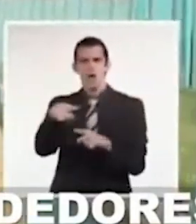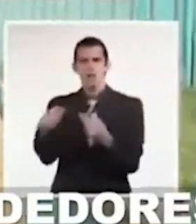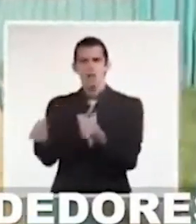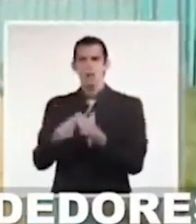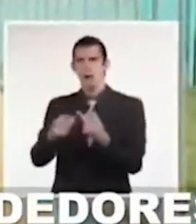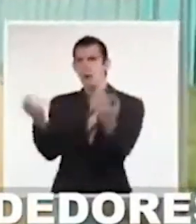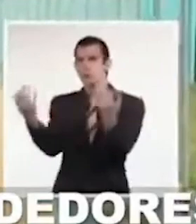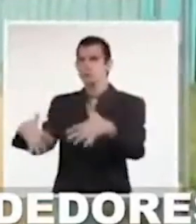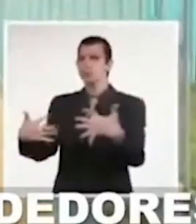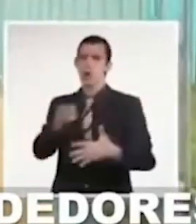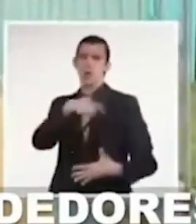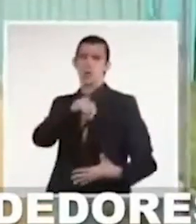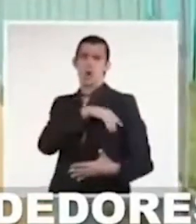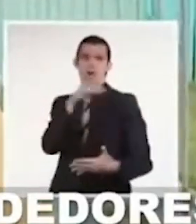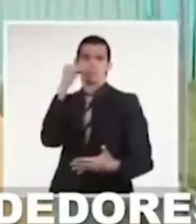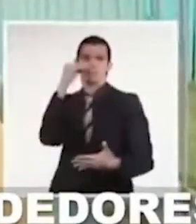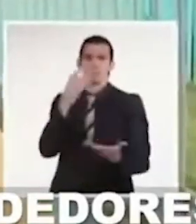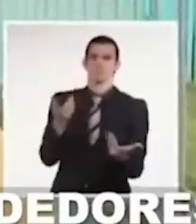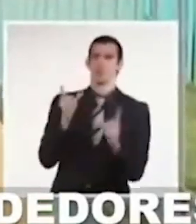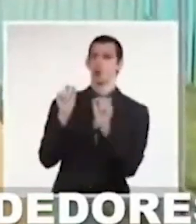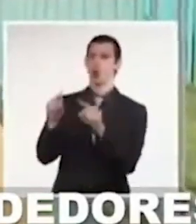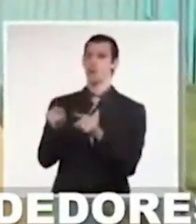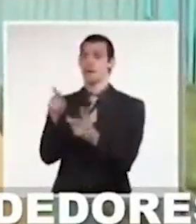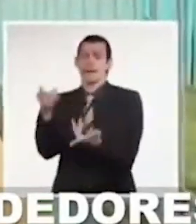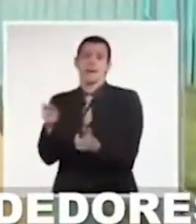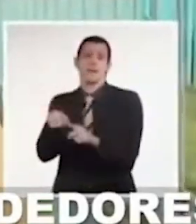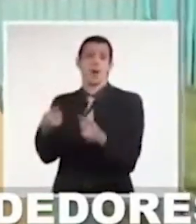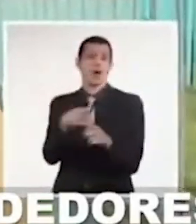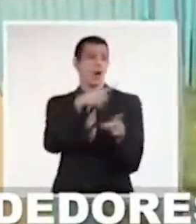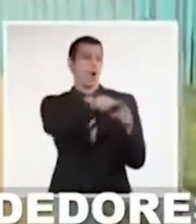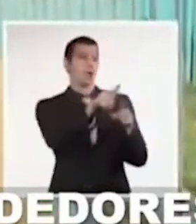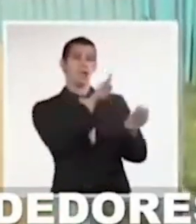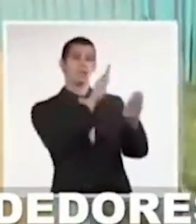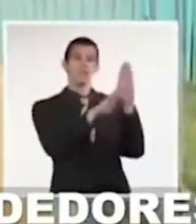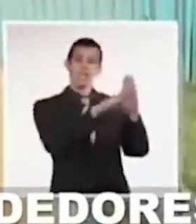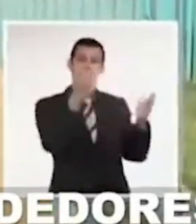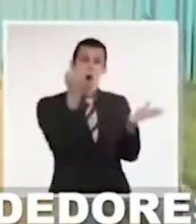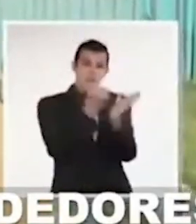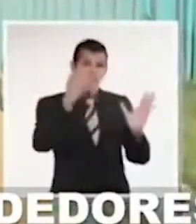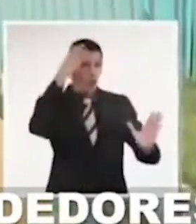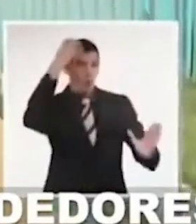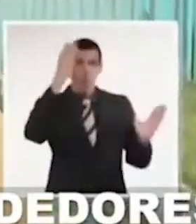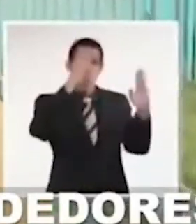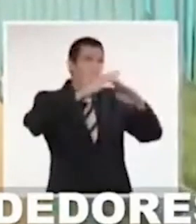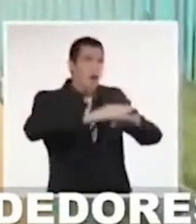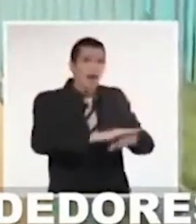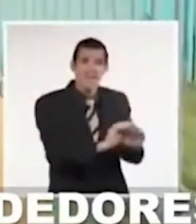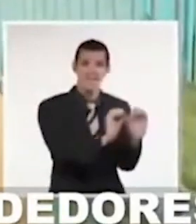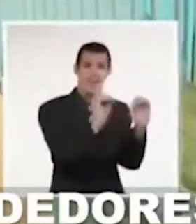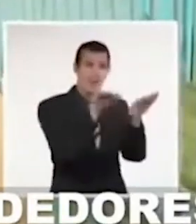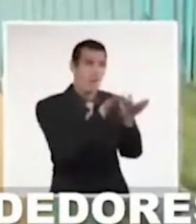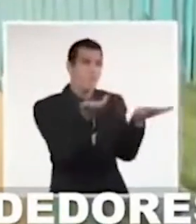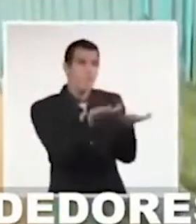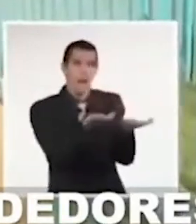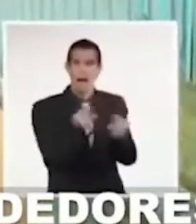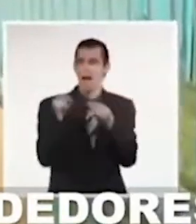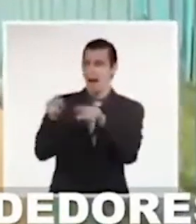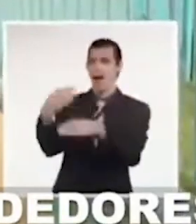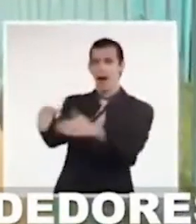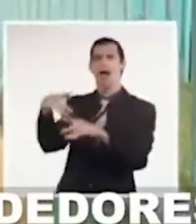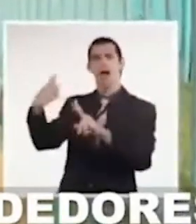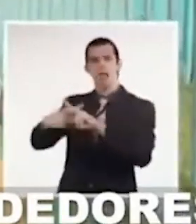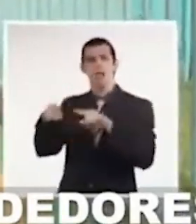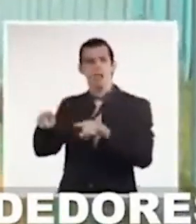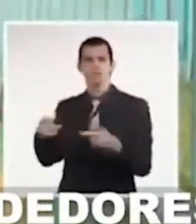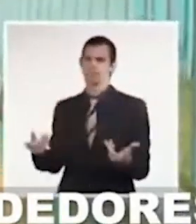a la población. Y al final de la jornada todos formamos parte de la población y nos sentimos perjudicados. Incluso el cuerpo de directores